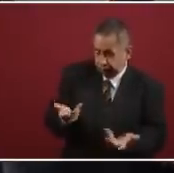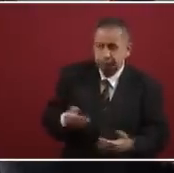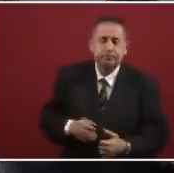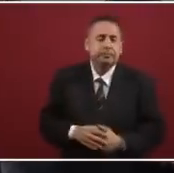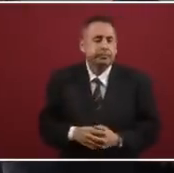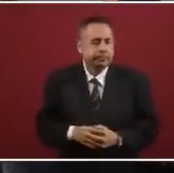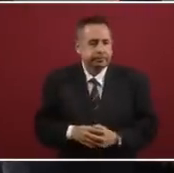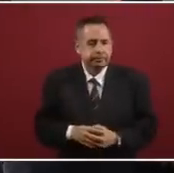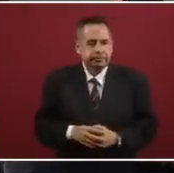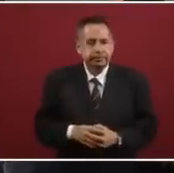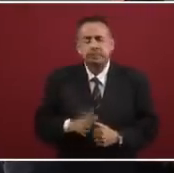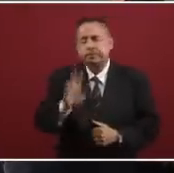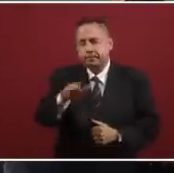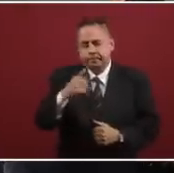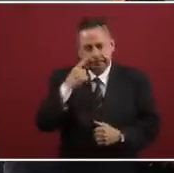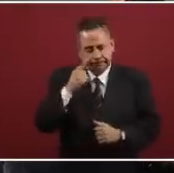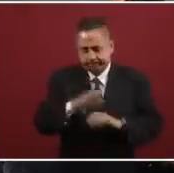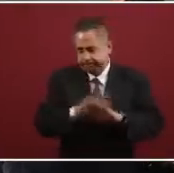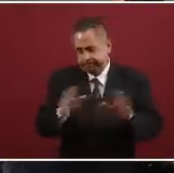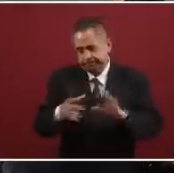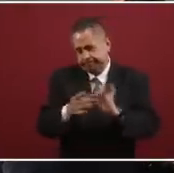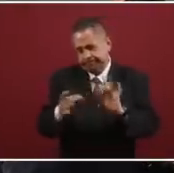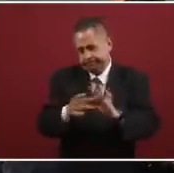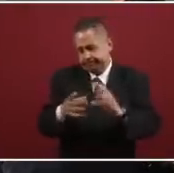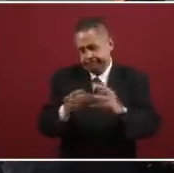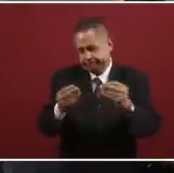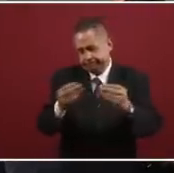miren, ya hablamos bastante sobre